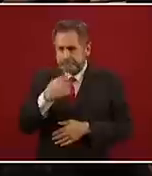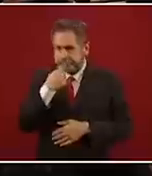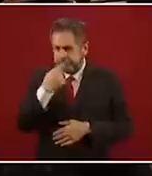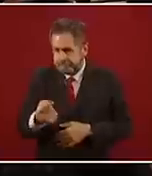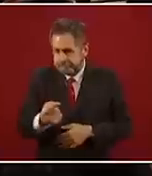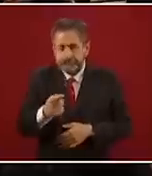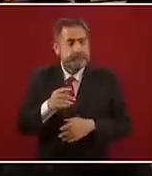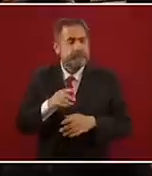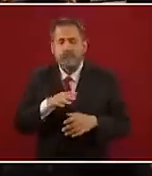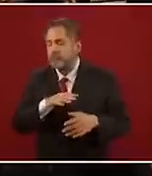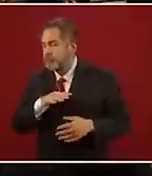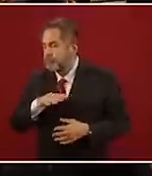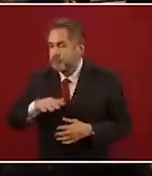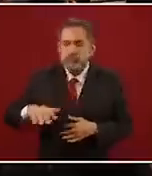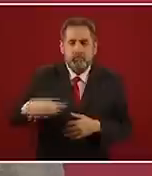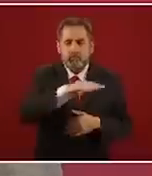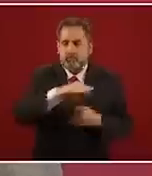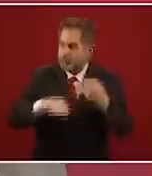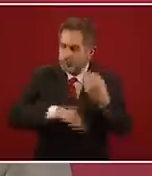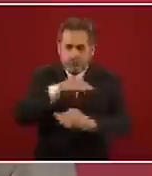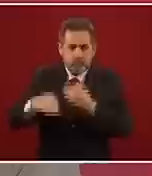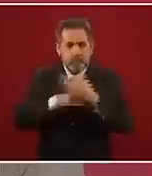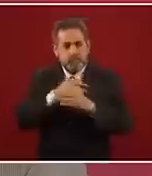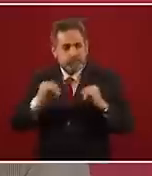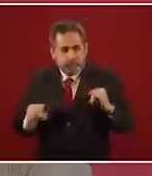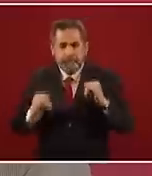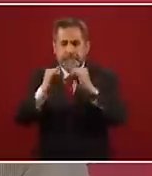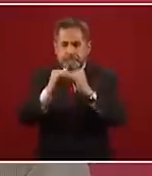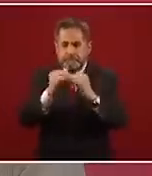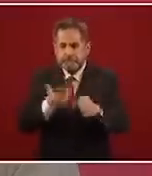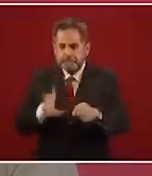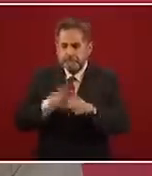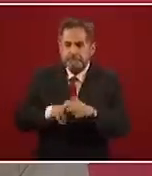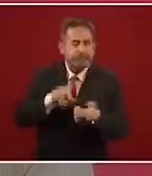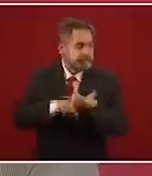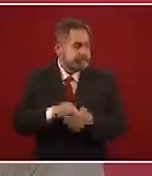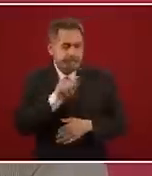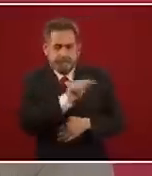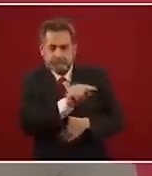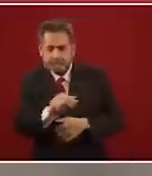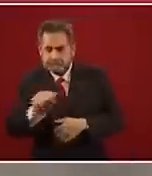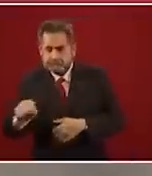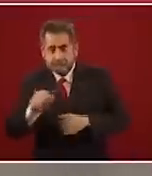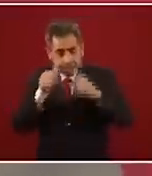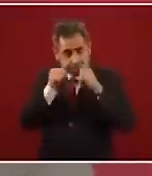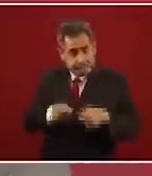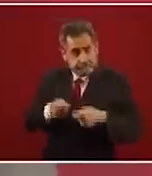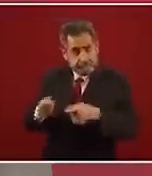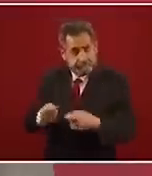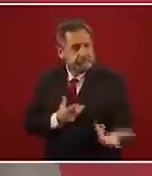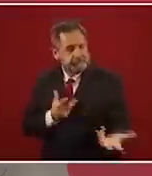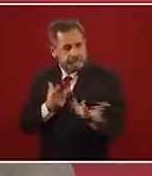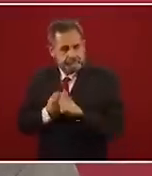que todas las instituciones y todas las unidades que proveen servicios de salud se sumen